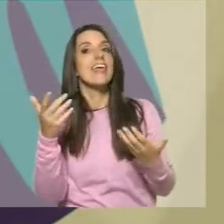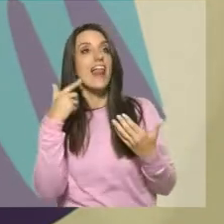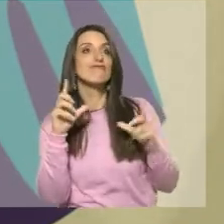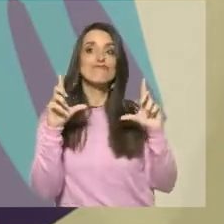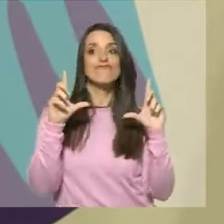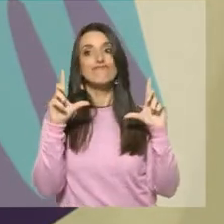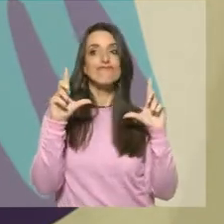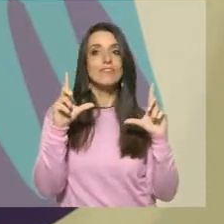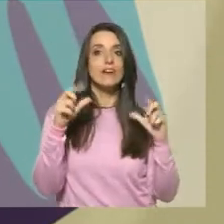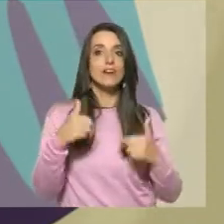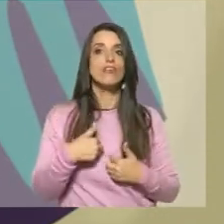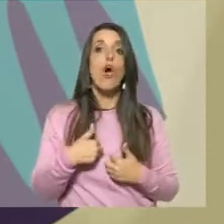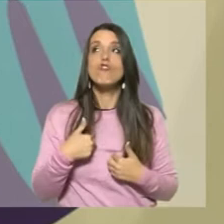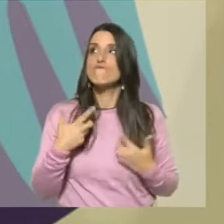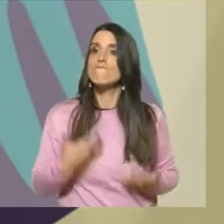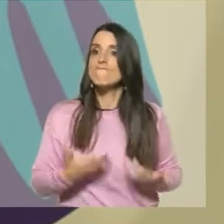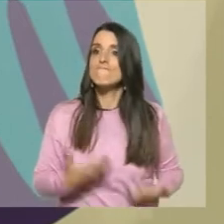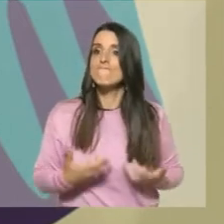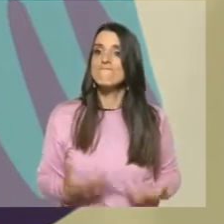hacerlo. Y yo empecé,